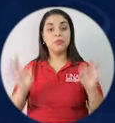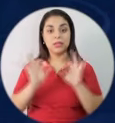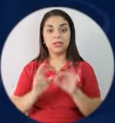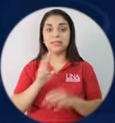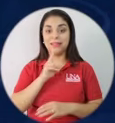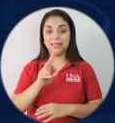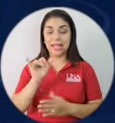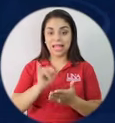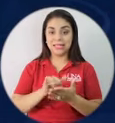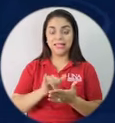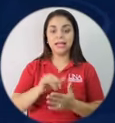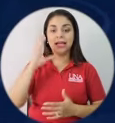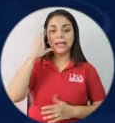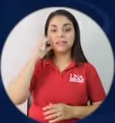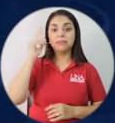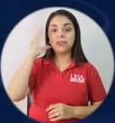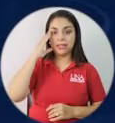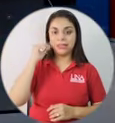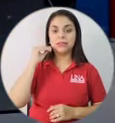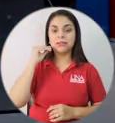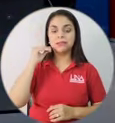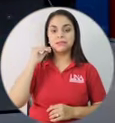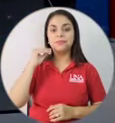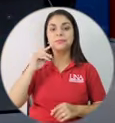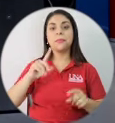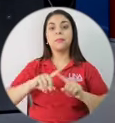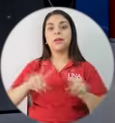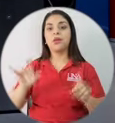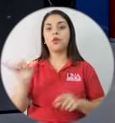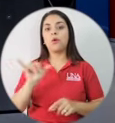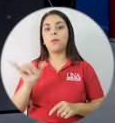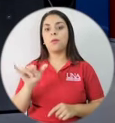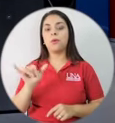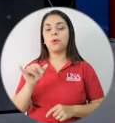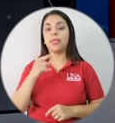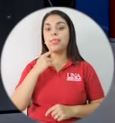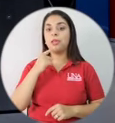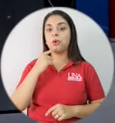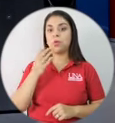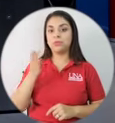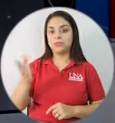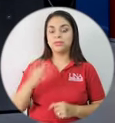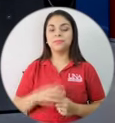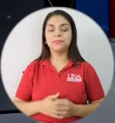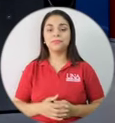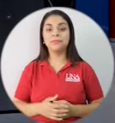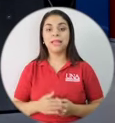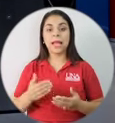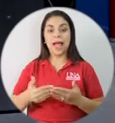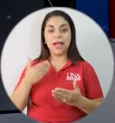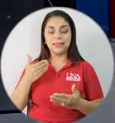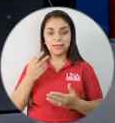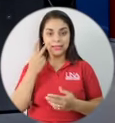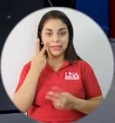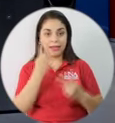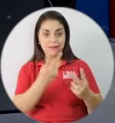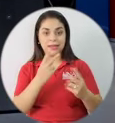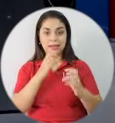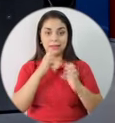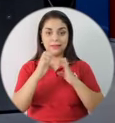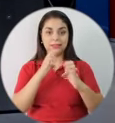Qué importante, ¿verdad? Este tipo de experiencias, pero como mencionaba usted antes de ver